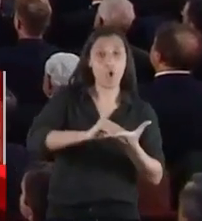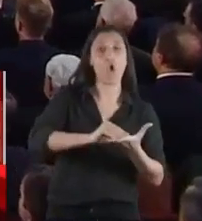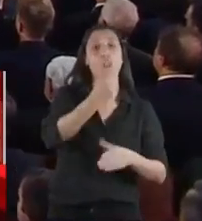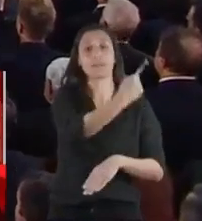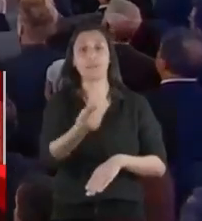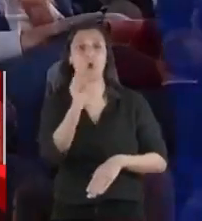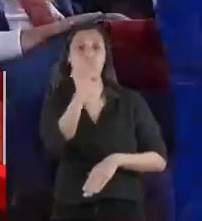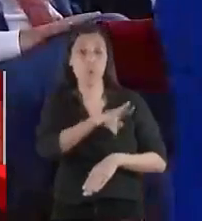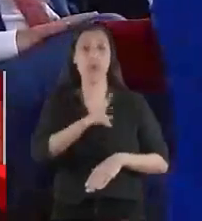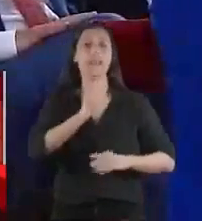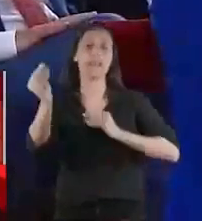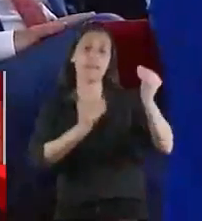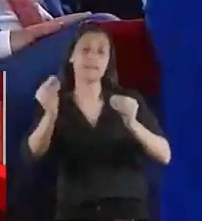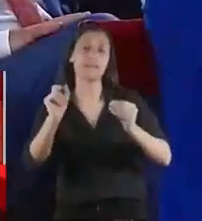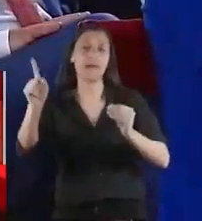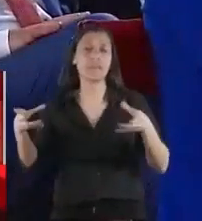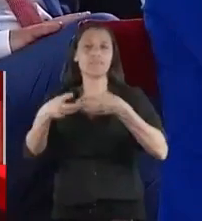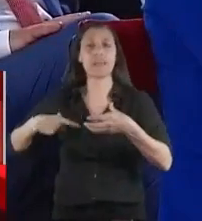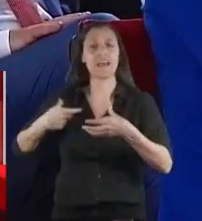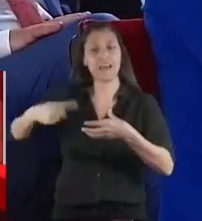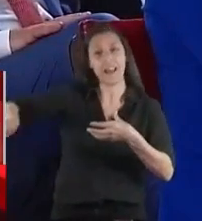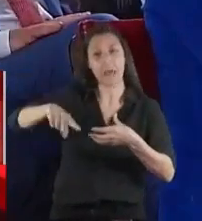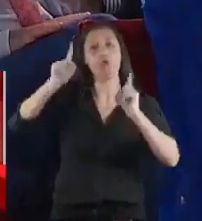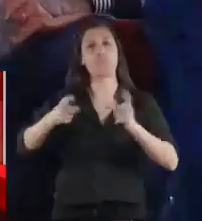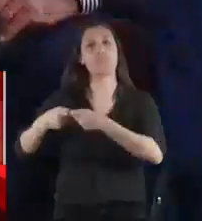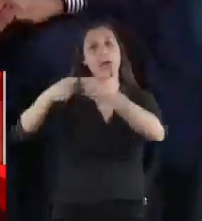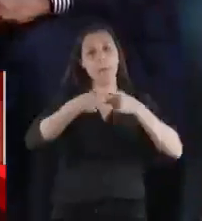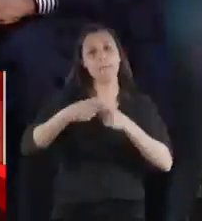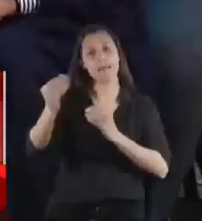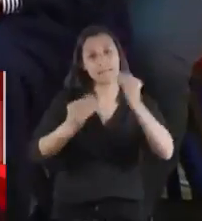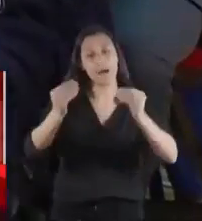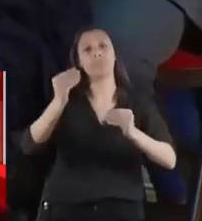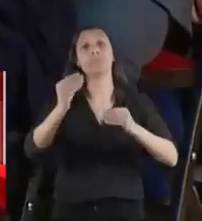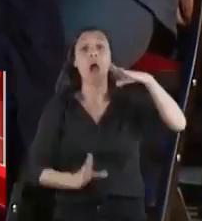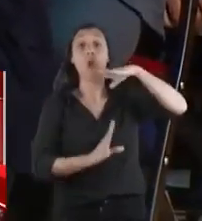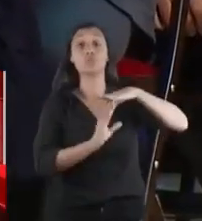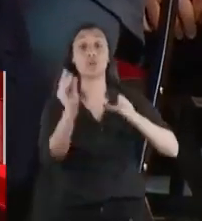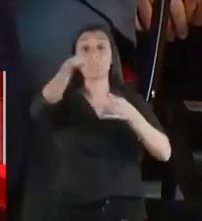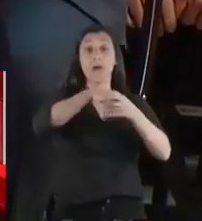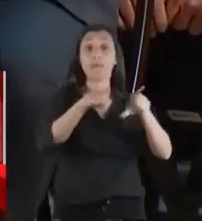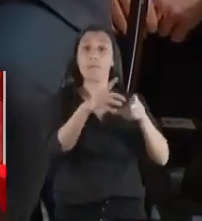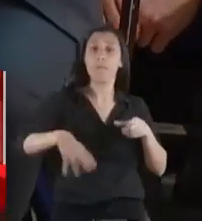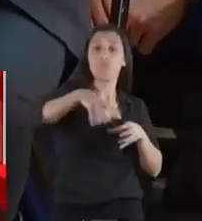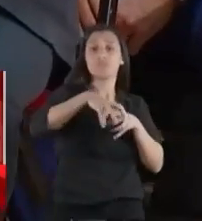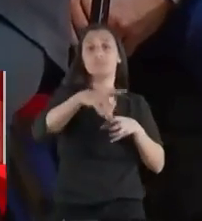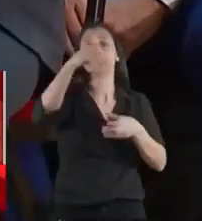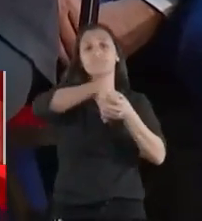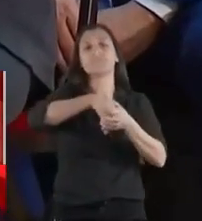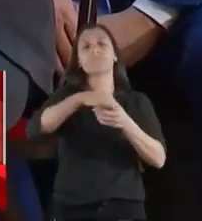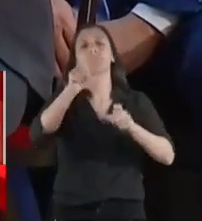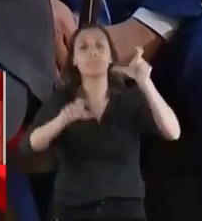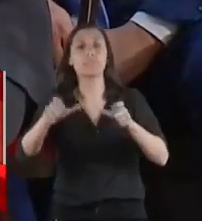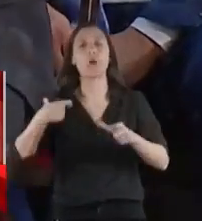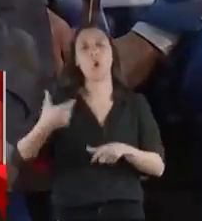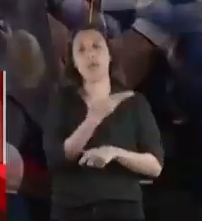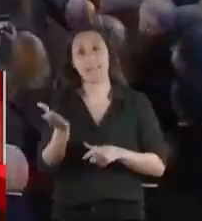legisladores, representantes del sector gremial y empresarial, autoridades de organismos multilaterales, integrantes de